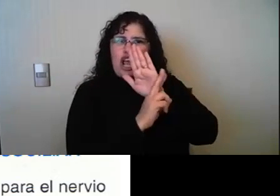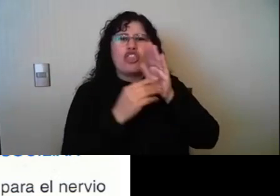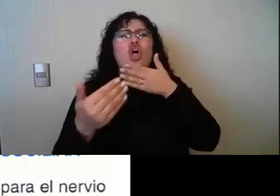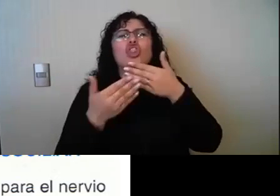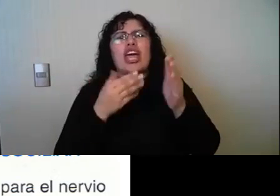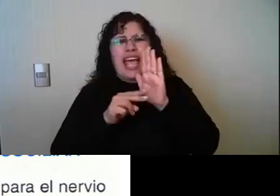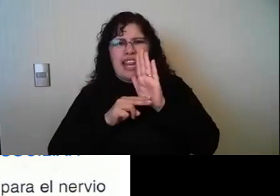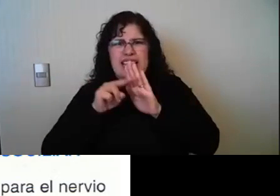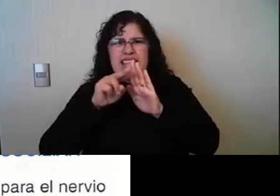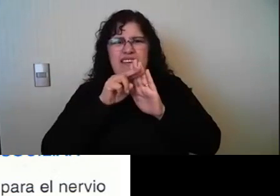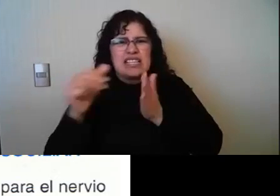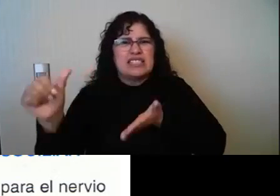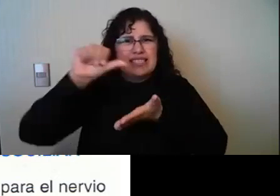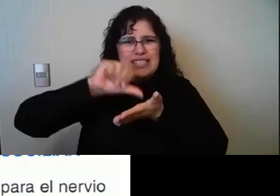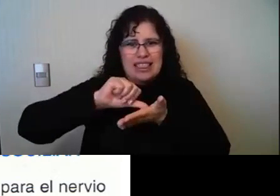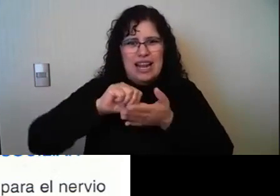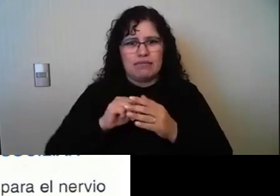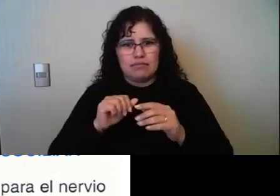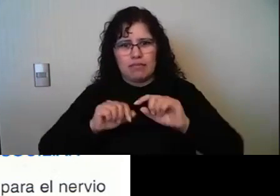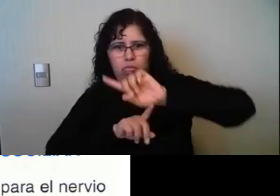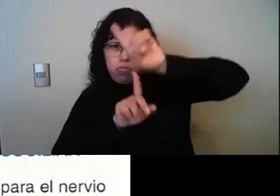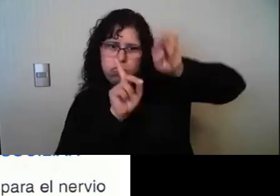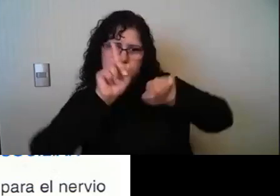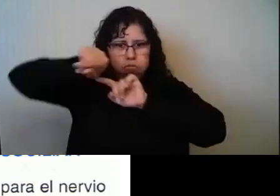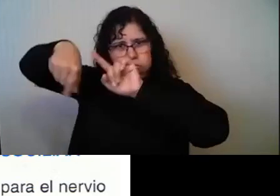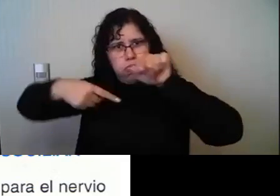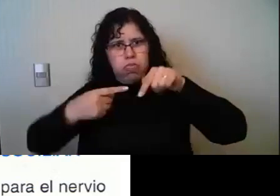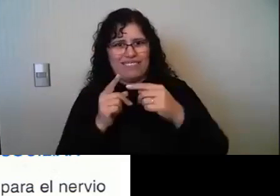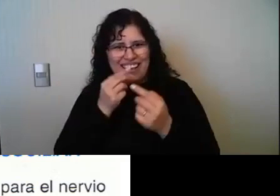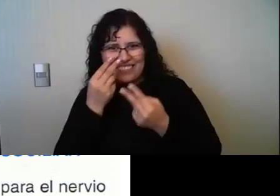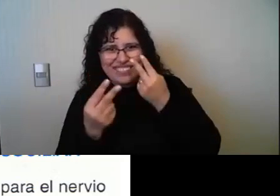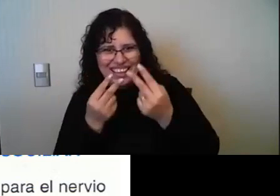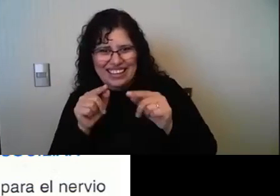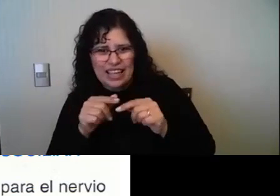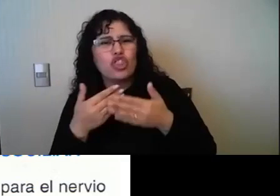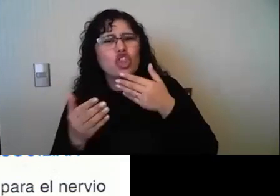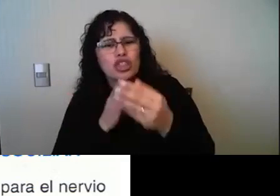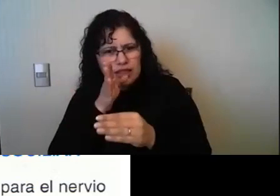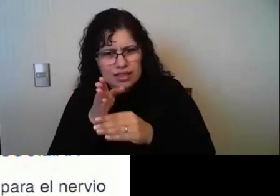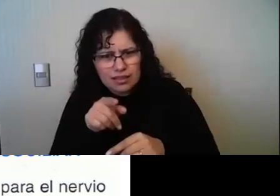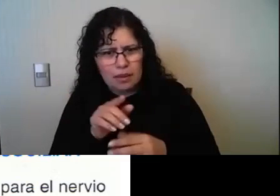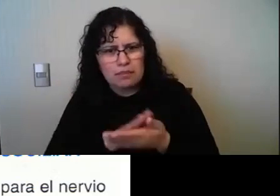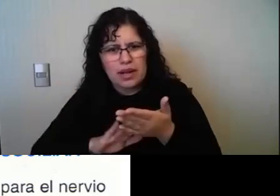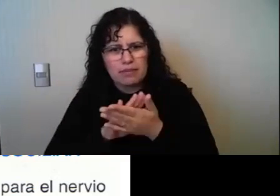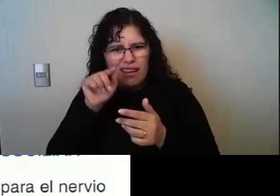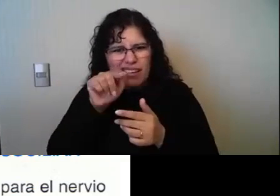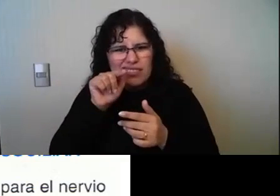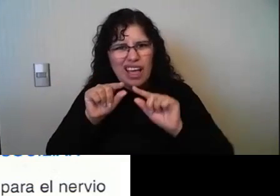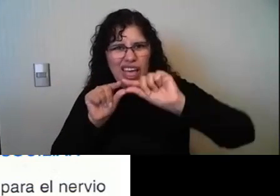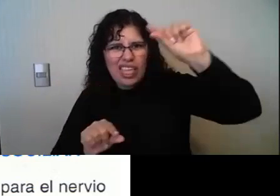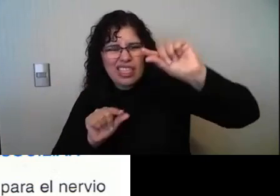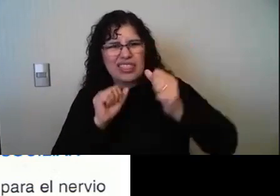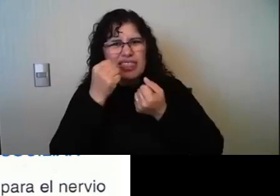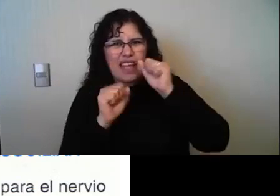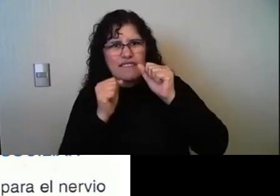están siguiendo una dirección hacia este, que sería el nervio oftálmico, que no está